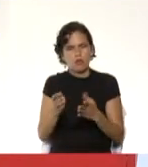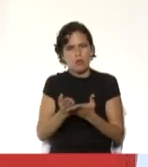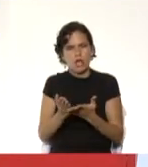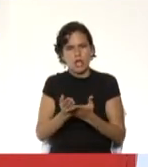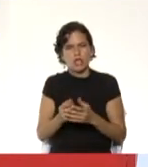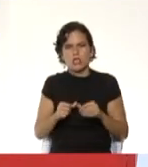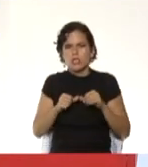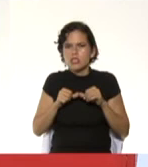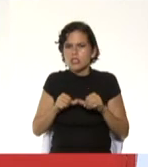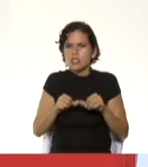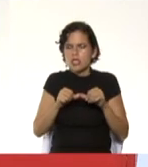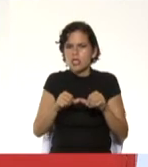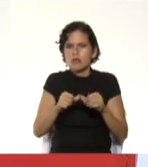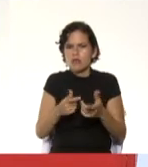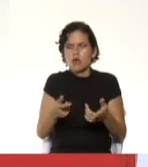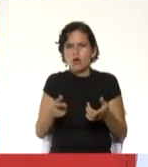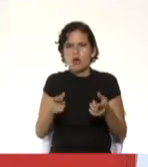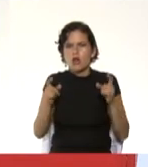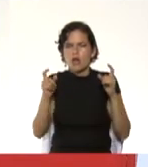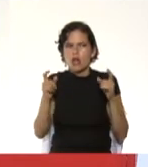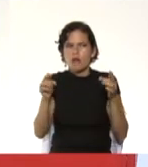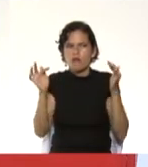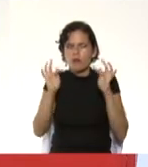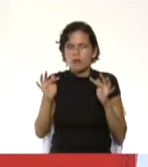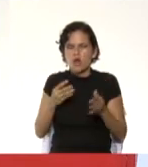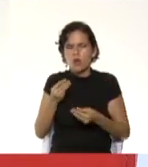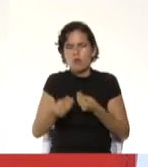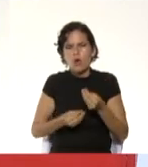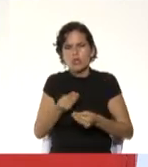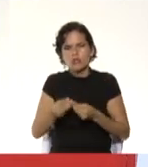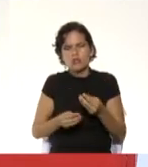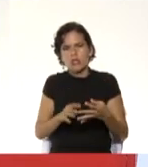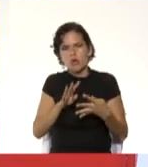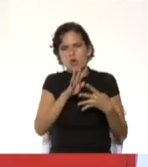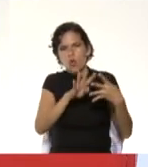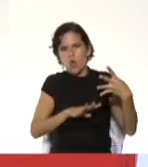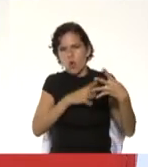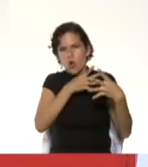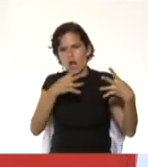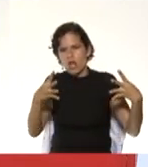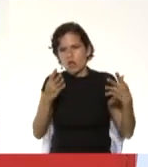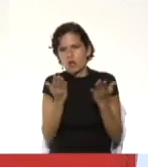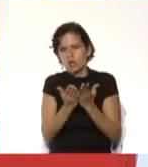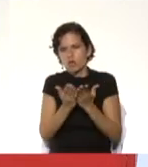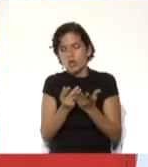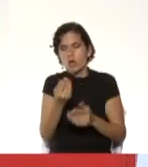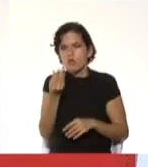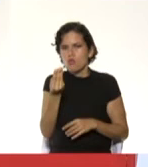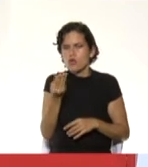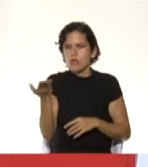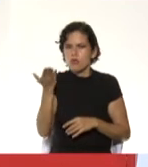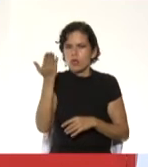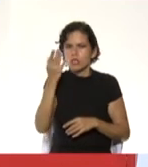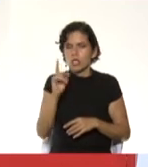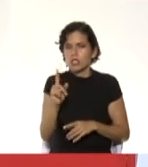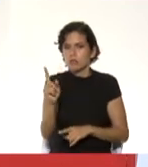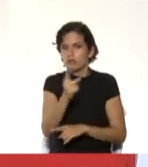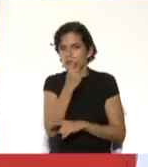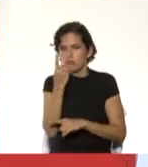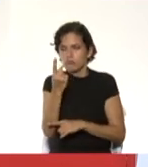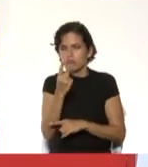Continuamos entonces con la forma en cómo elaborar un horario de estudio. Es bien importante, en primer